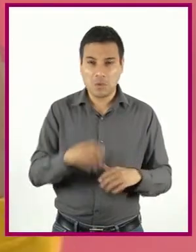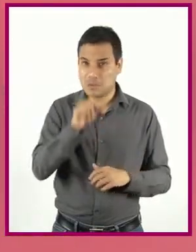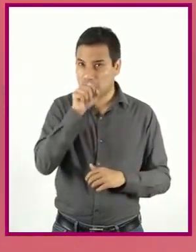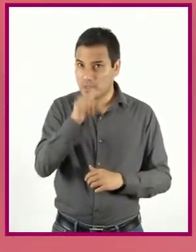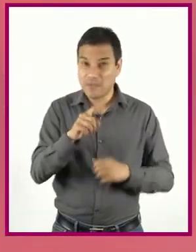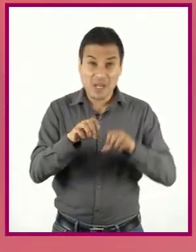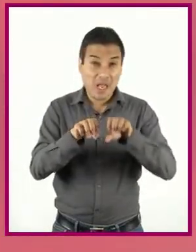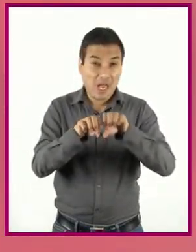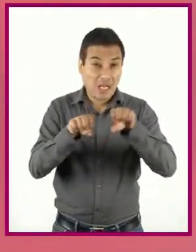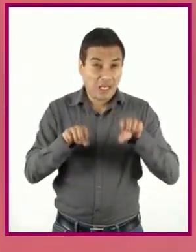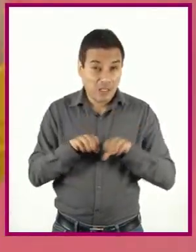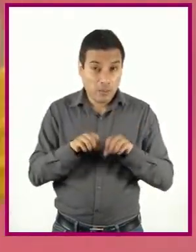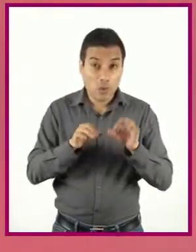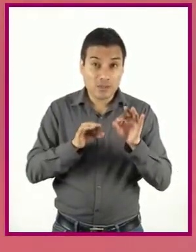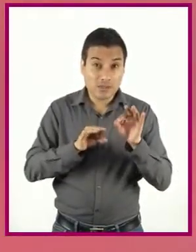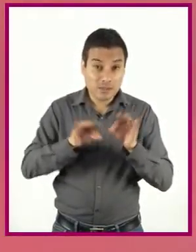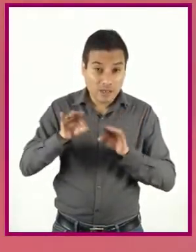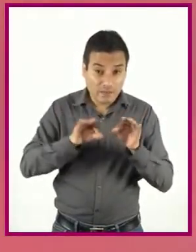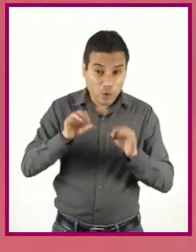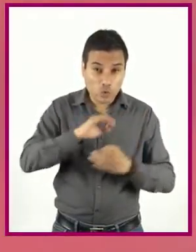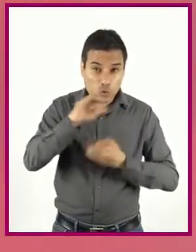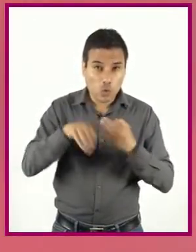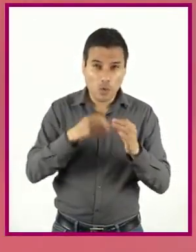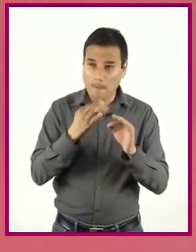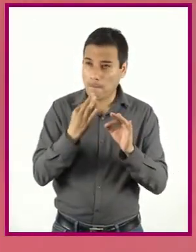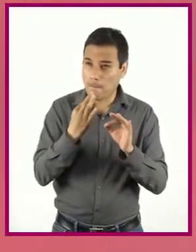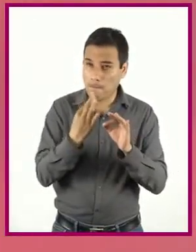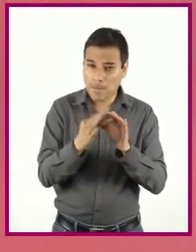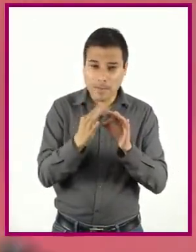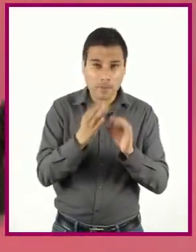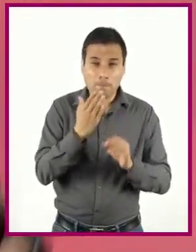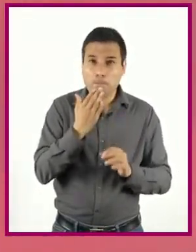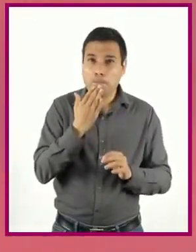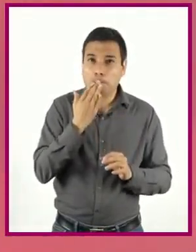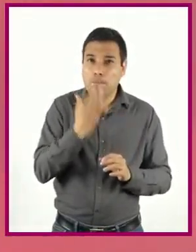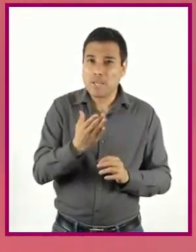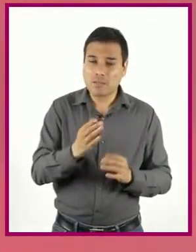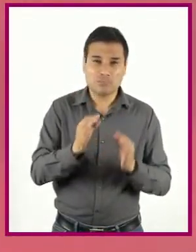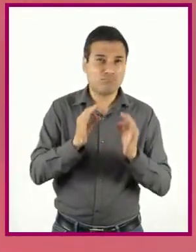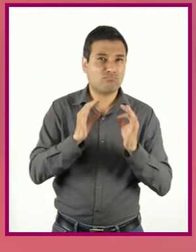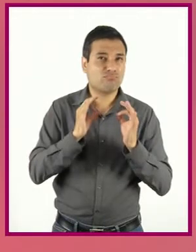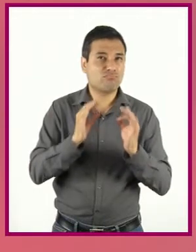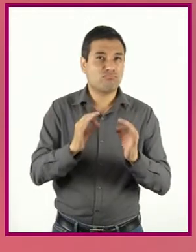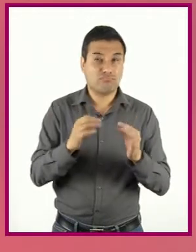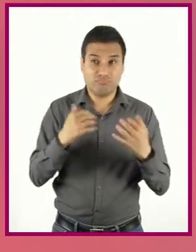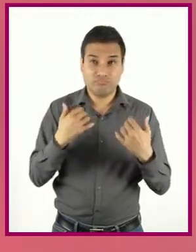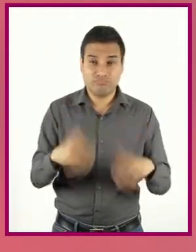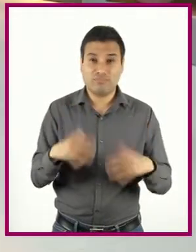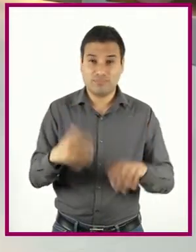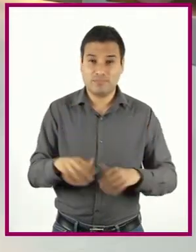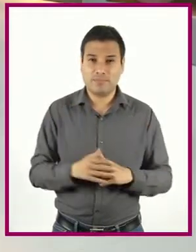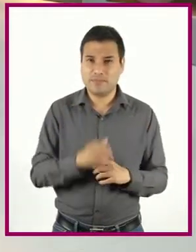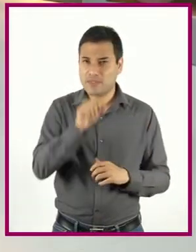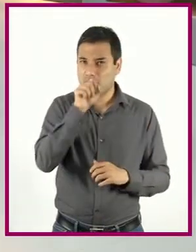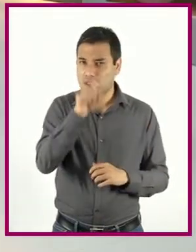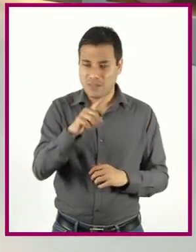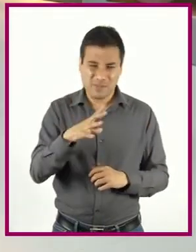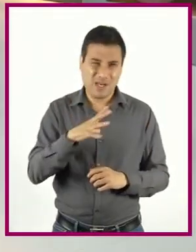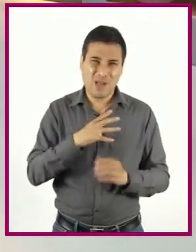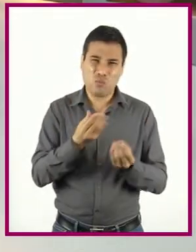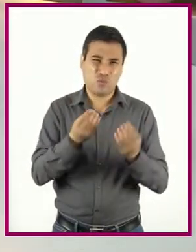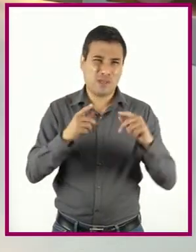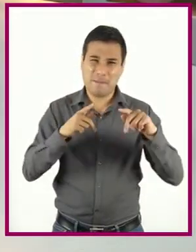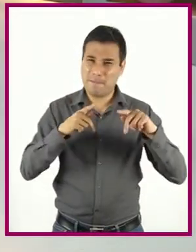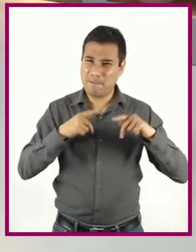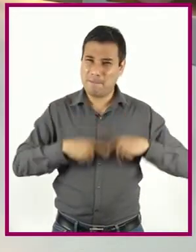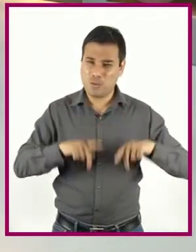ha trabajado en frenar las consecuencias de la pandemia por el SARS-CoV-2. Escucha lo que dice